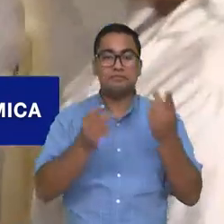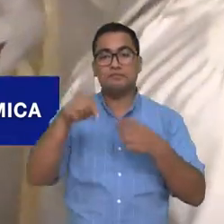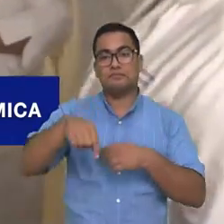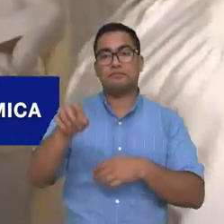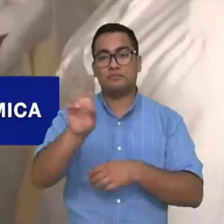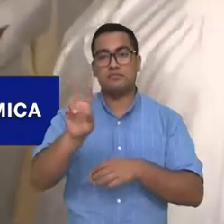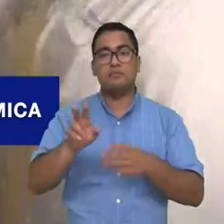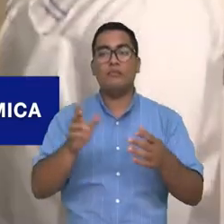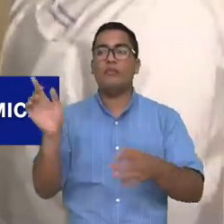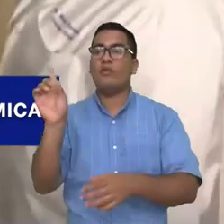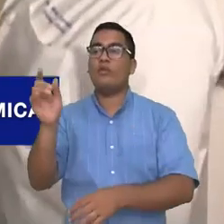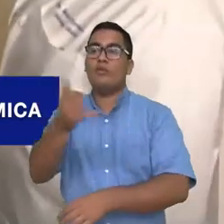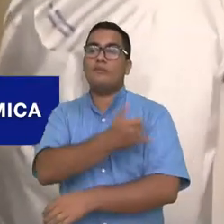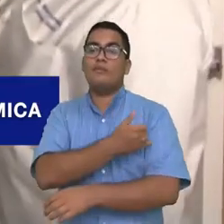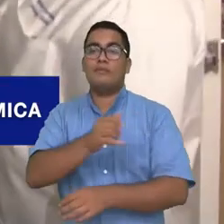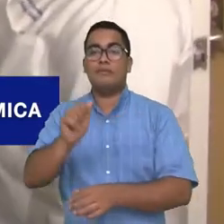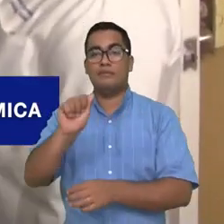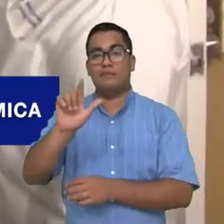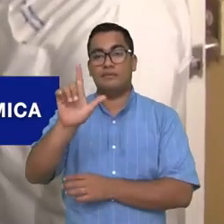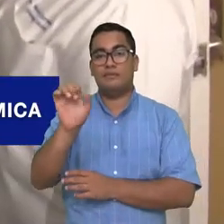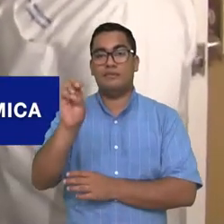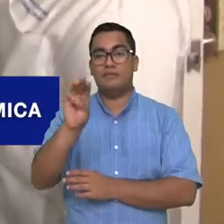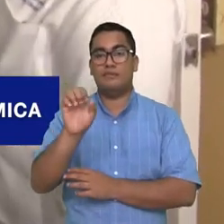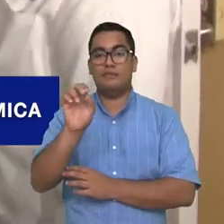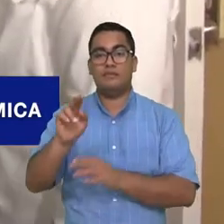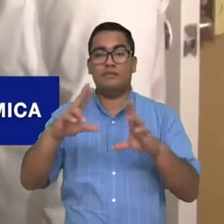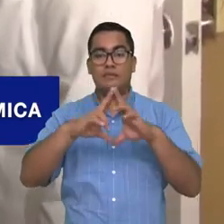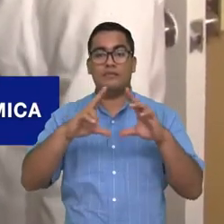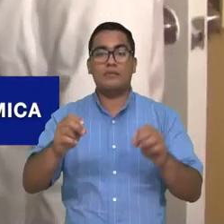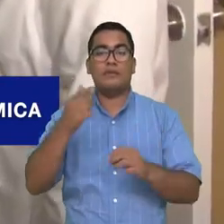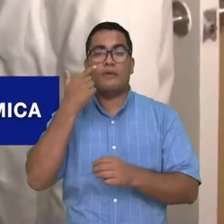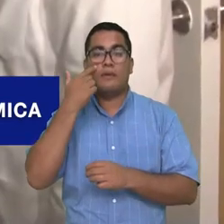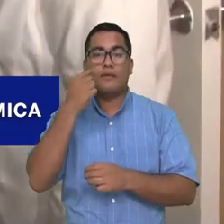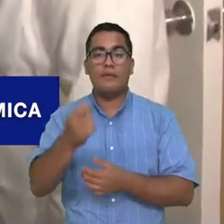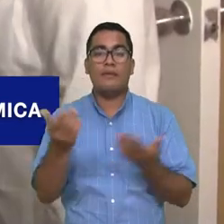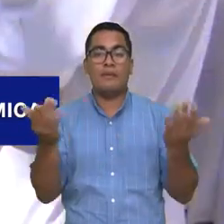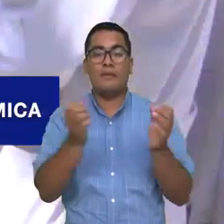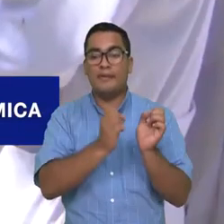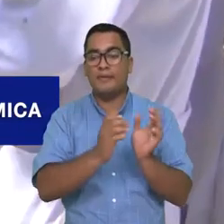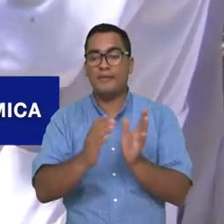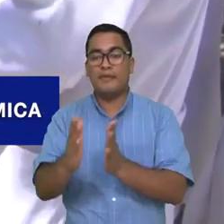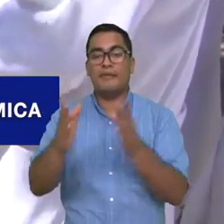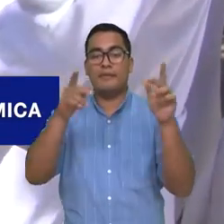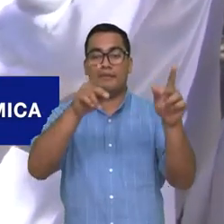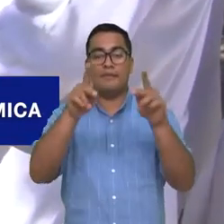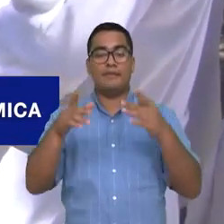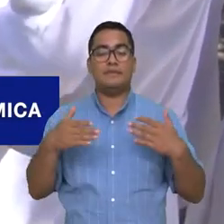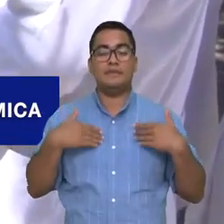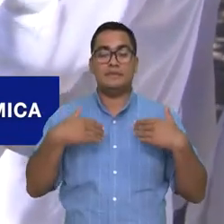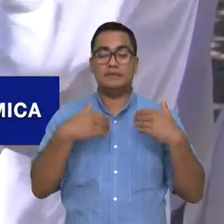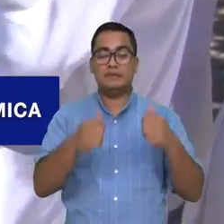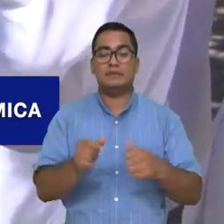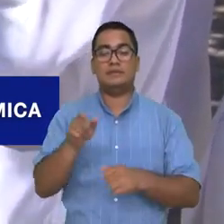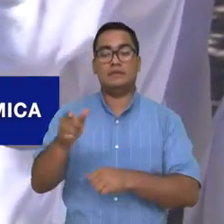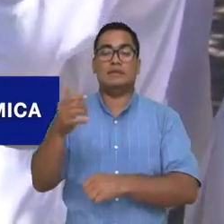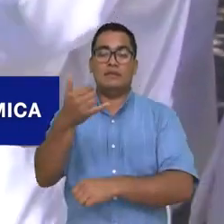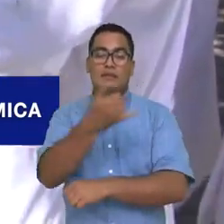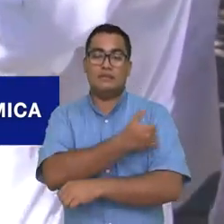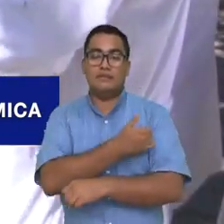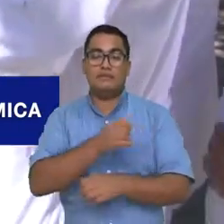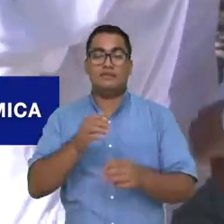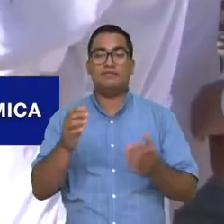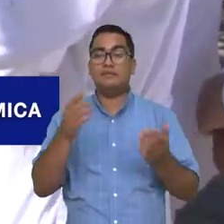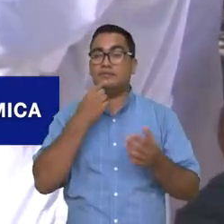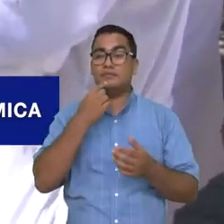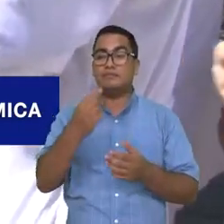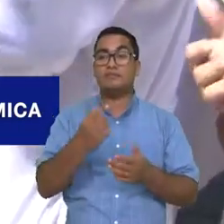el Hospital Alemán Nicaragüense para conocer la preparación y organización del personal de salud de este centro